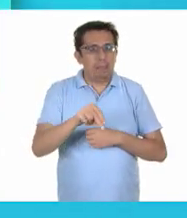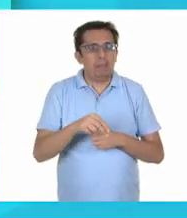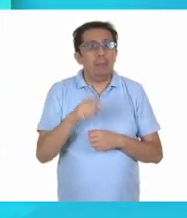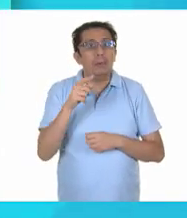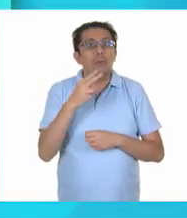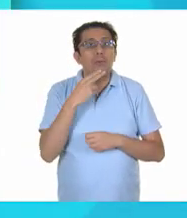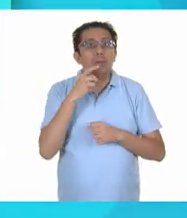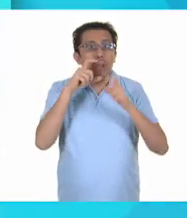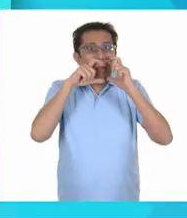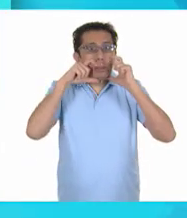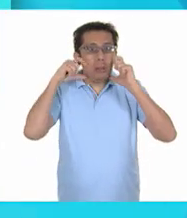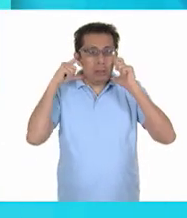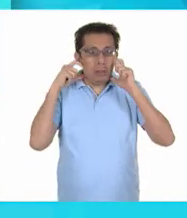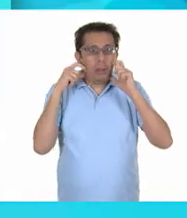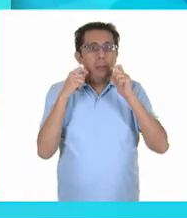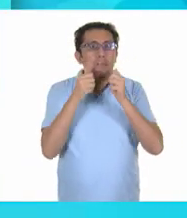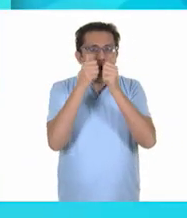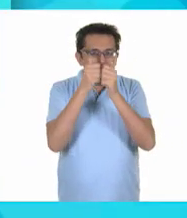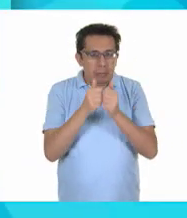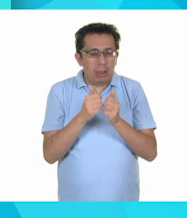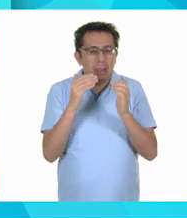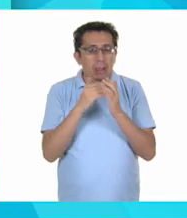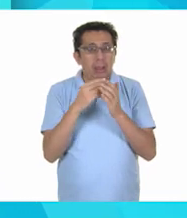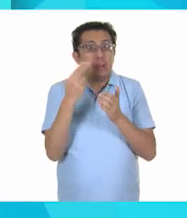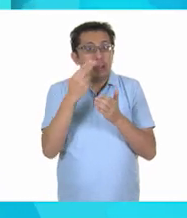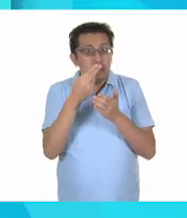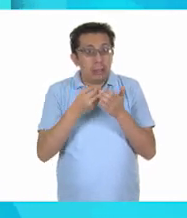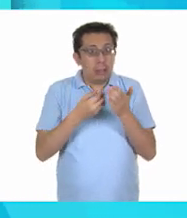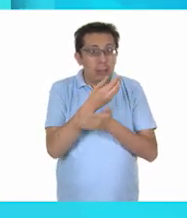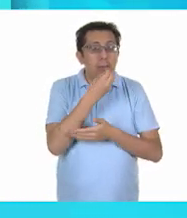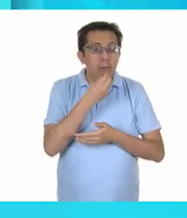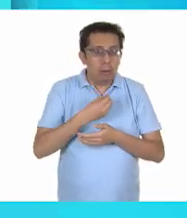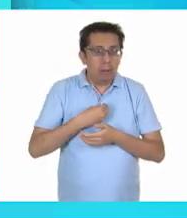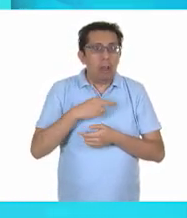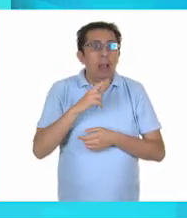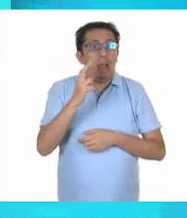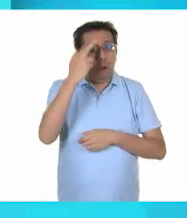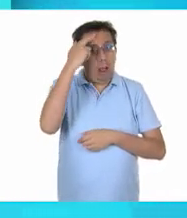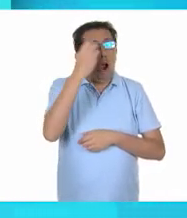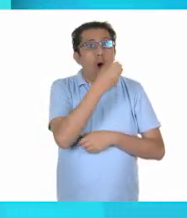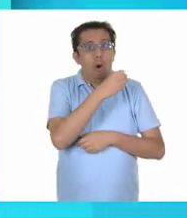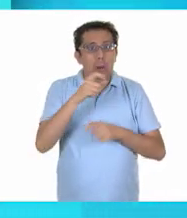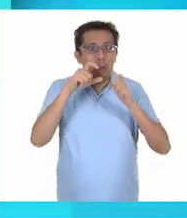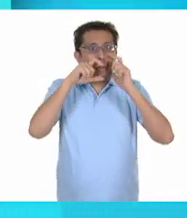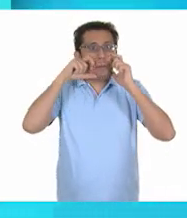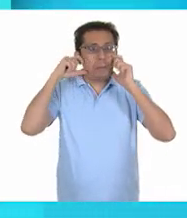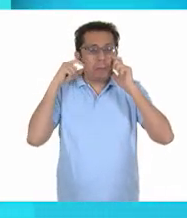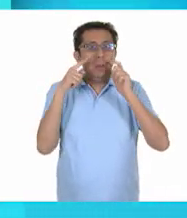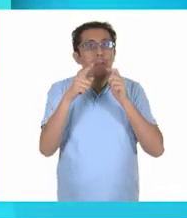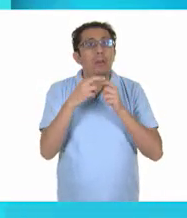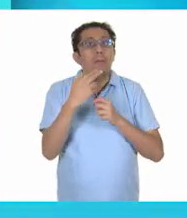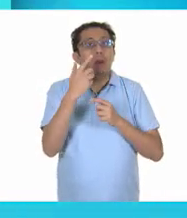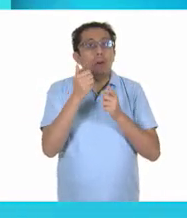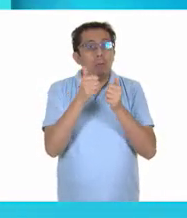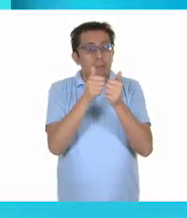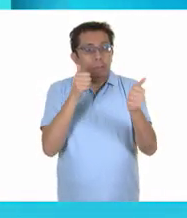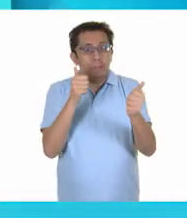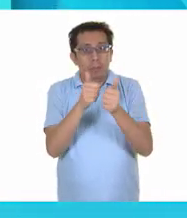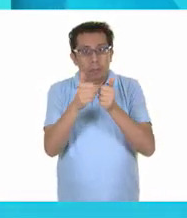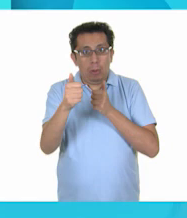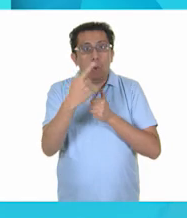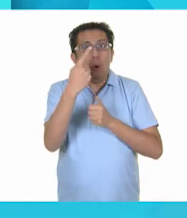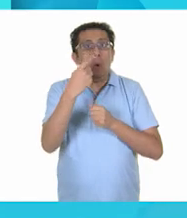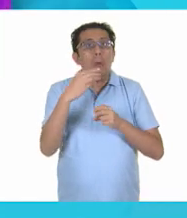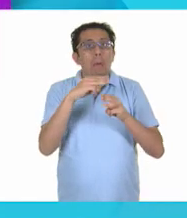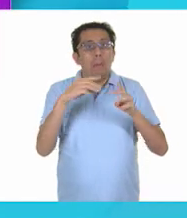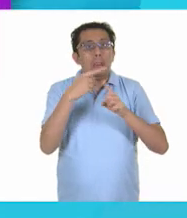Utiliza cubrebocas. No salgas de casa. Si tienes que hacerlo, recuerda que es obligatorio utilizarlo. Mantén una distancia mínima de